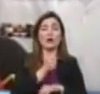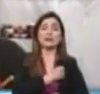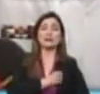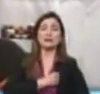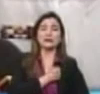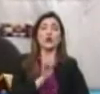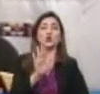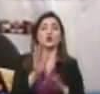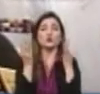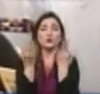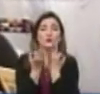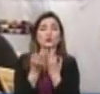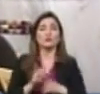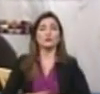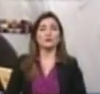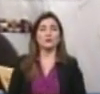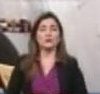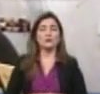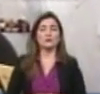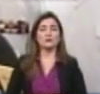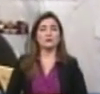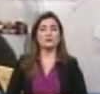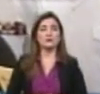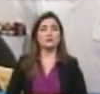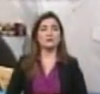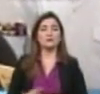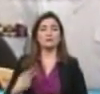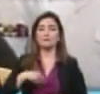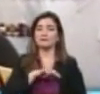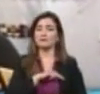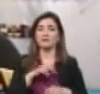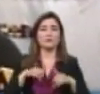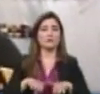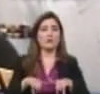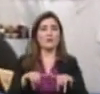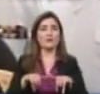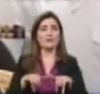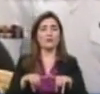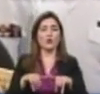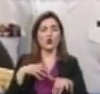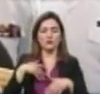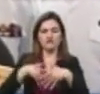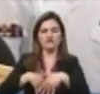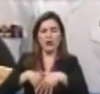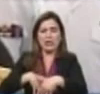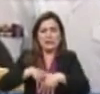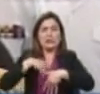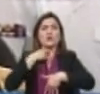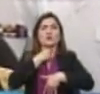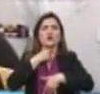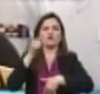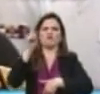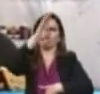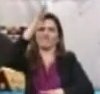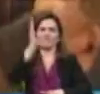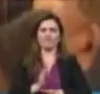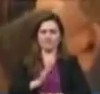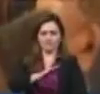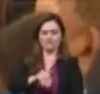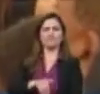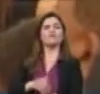y a decir algo más. Jamás claudicaremos, jamás daremos un paso atrás, seguiremos siempre en esta